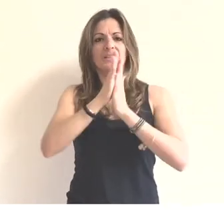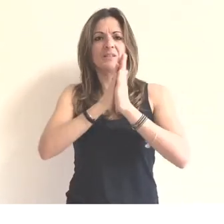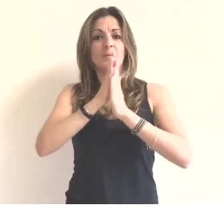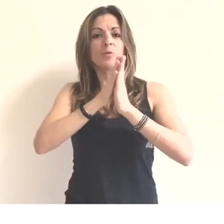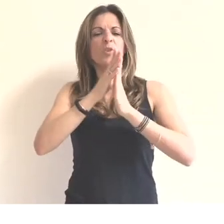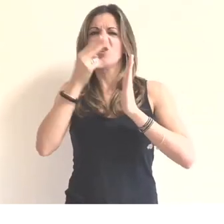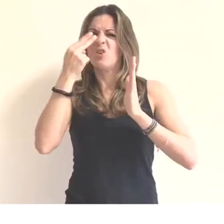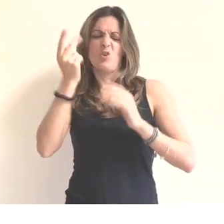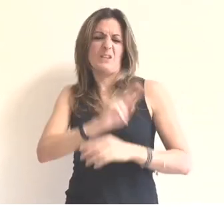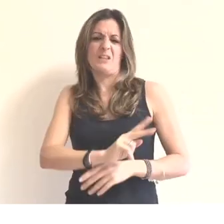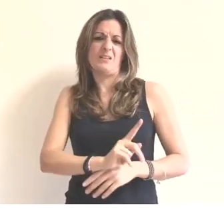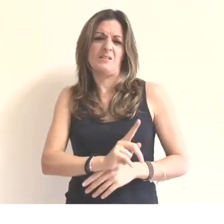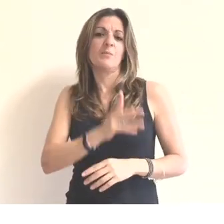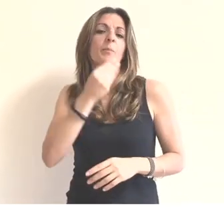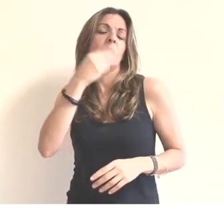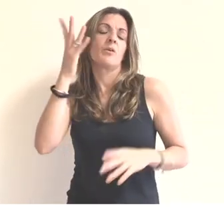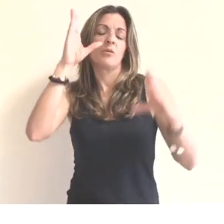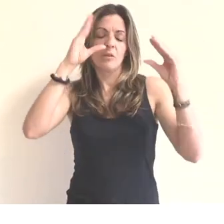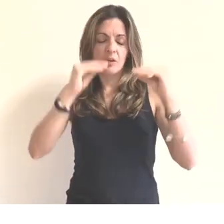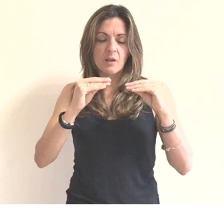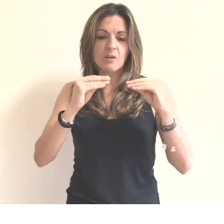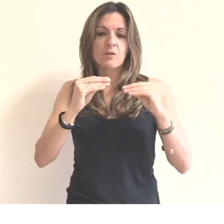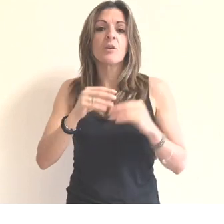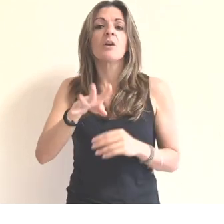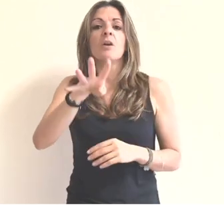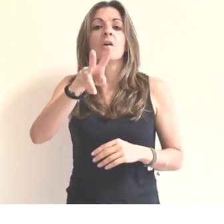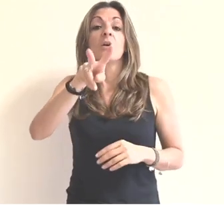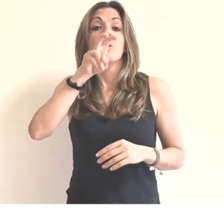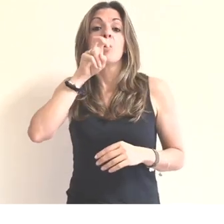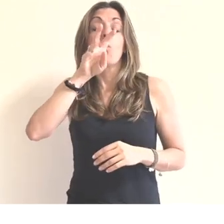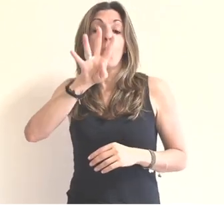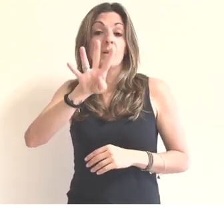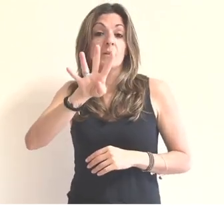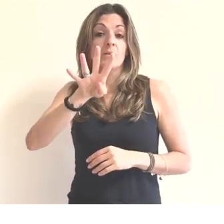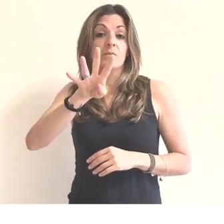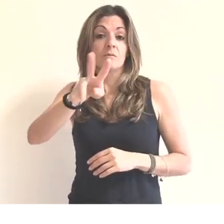interesan. Entonces, inhala en 4 segundos.